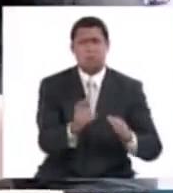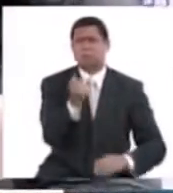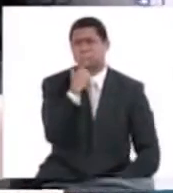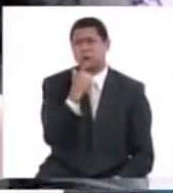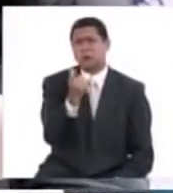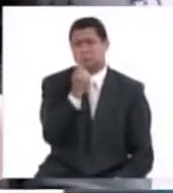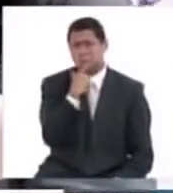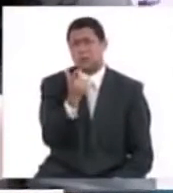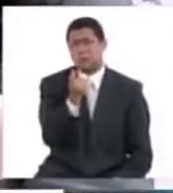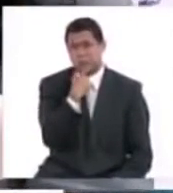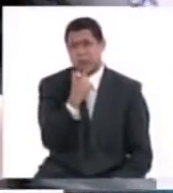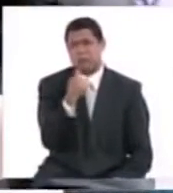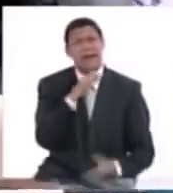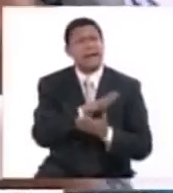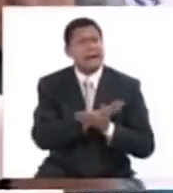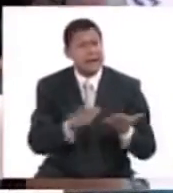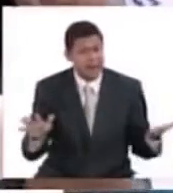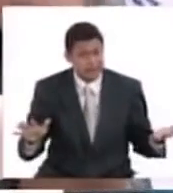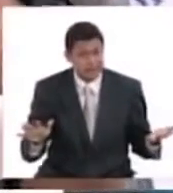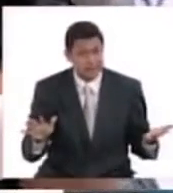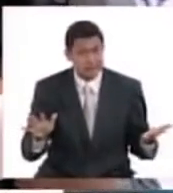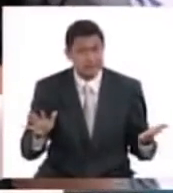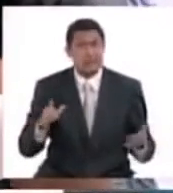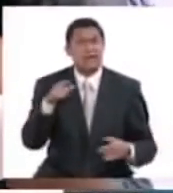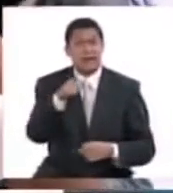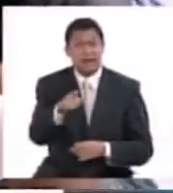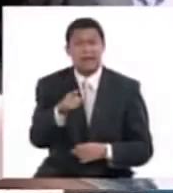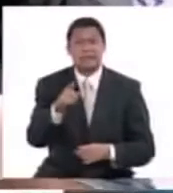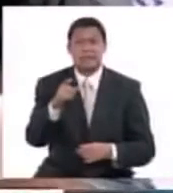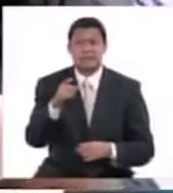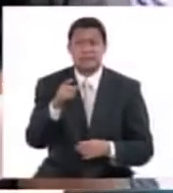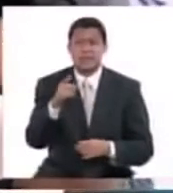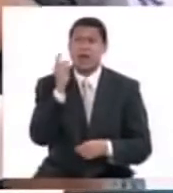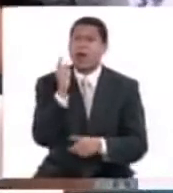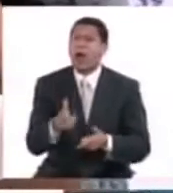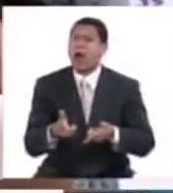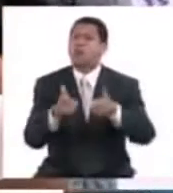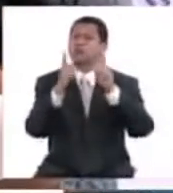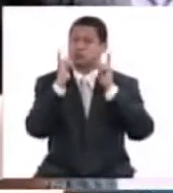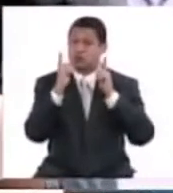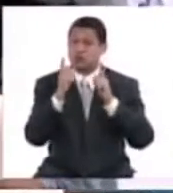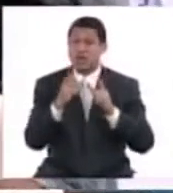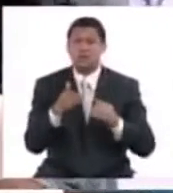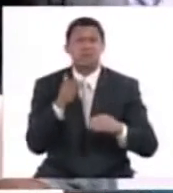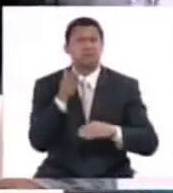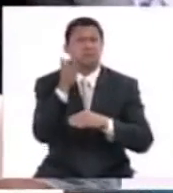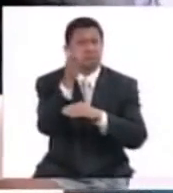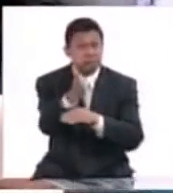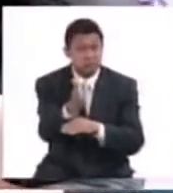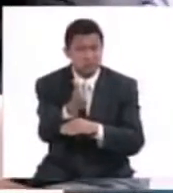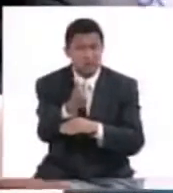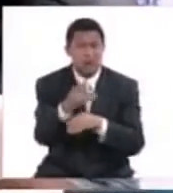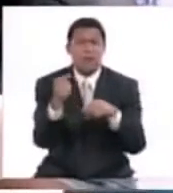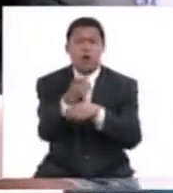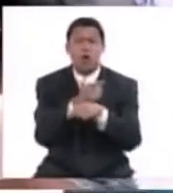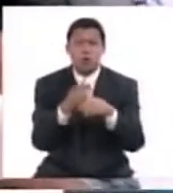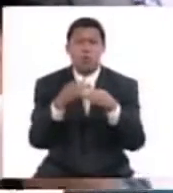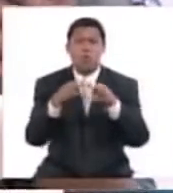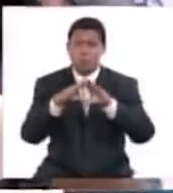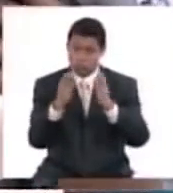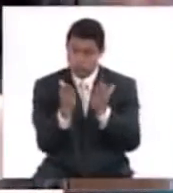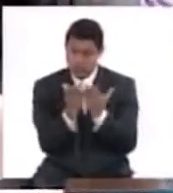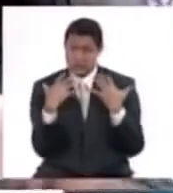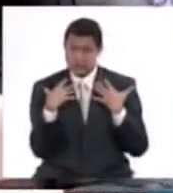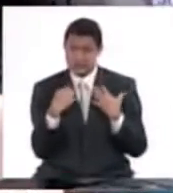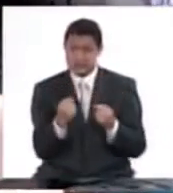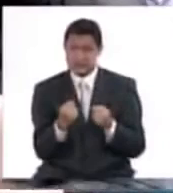que es absolutamente gratuito, porque además ese tratamiento es autorizado y es llevado, trasladado por la Organización Mundial de la